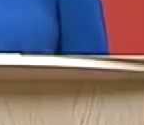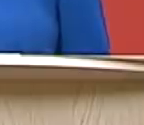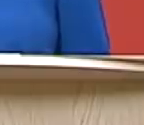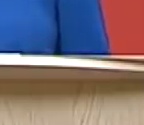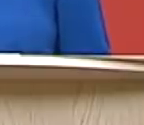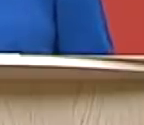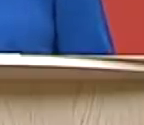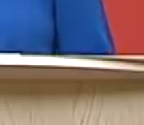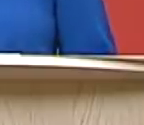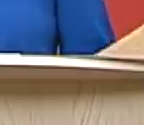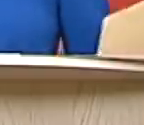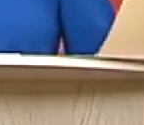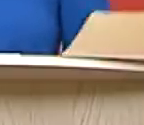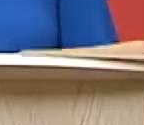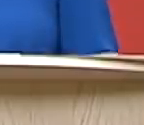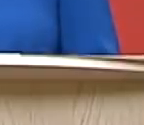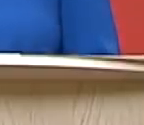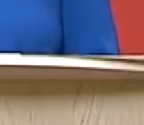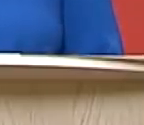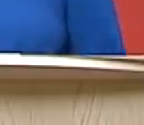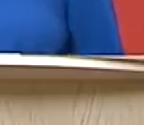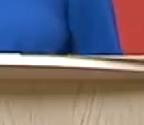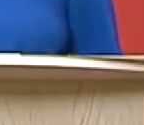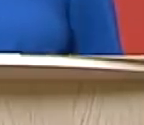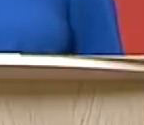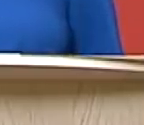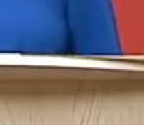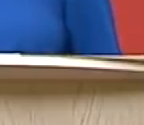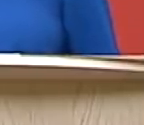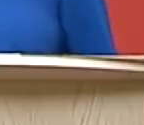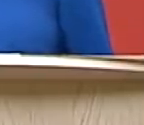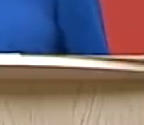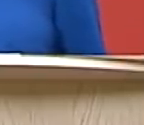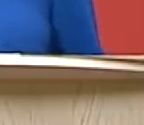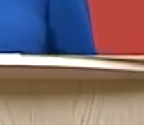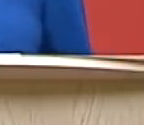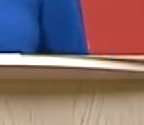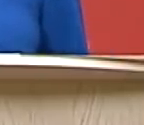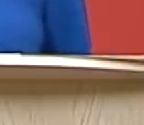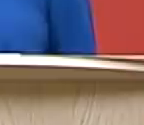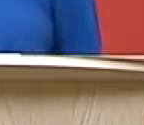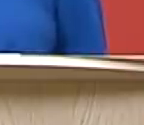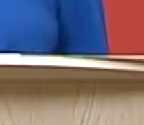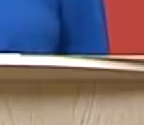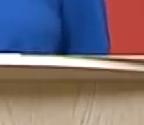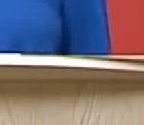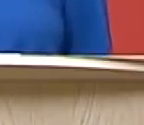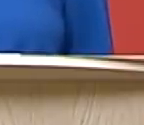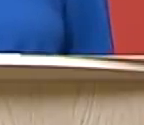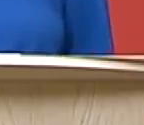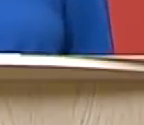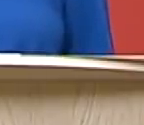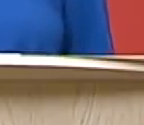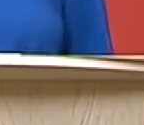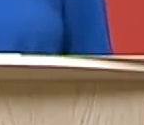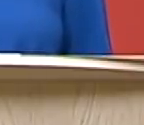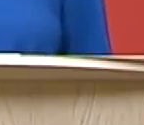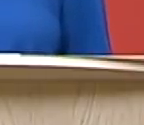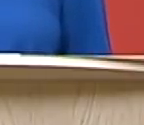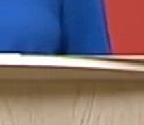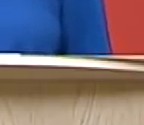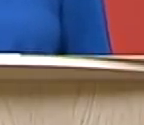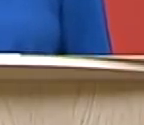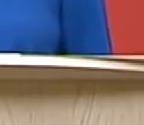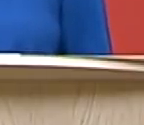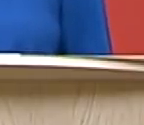los próximos minutos. Referimos entonces los casos del día de hoy. El primer caso